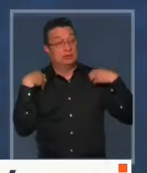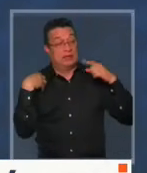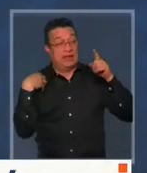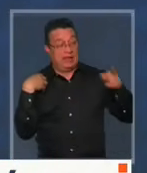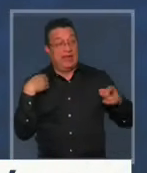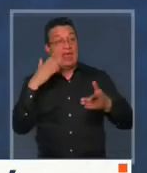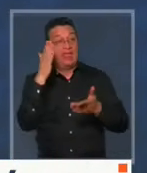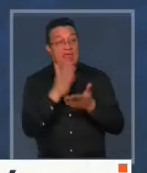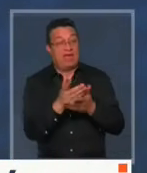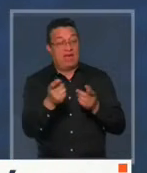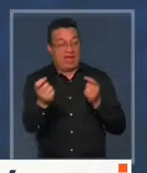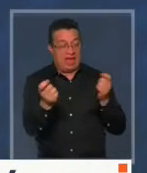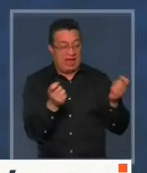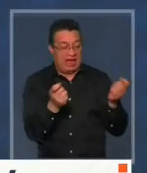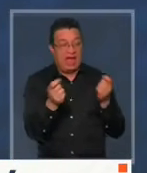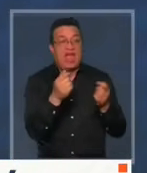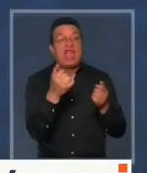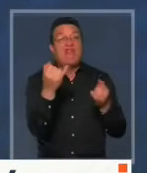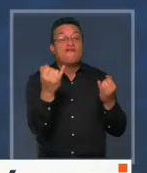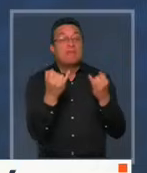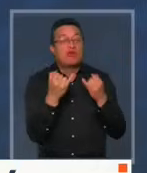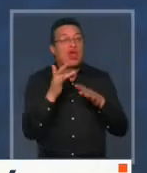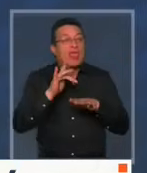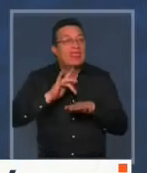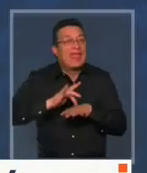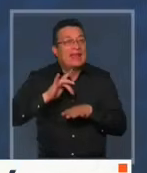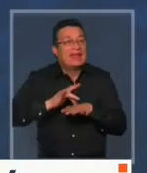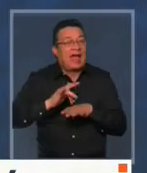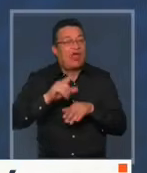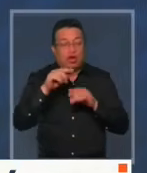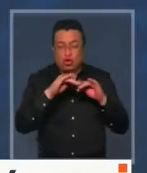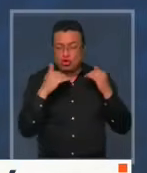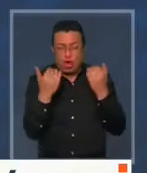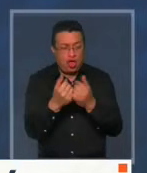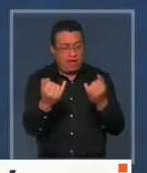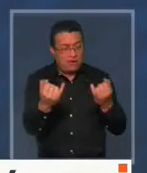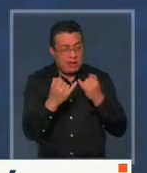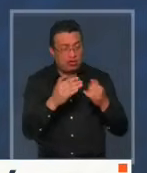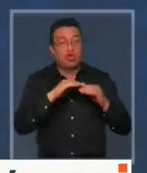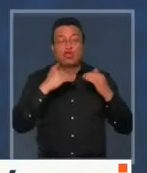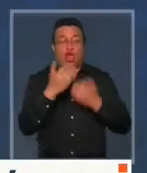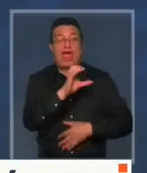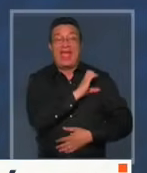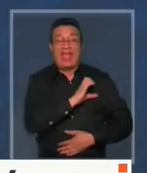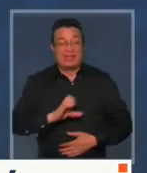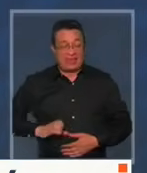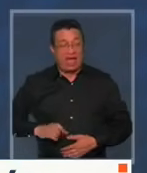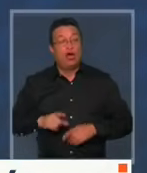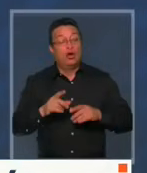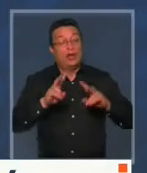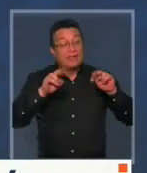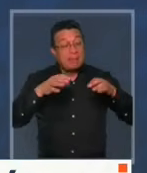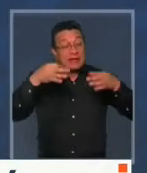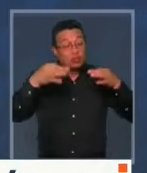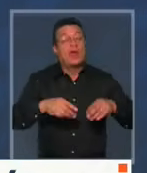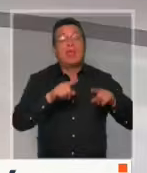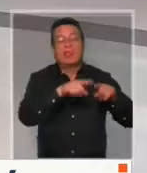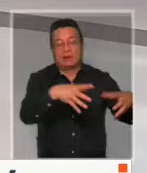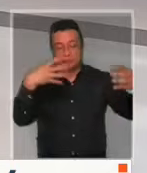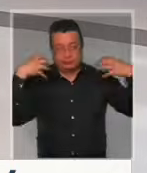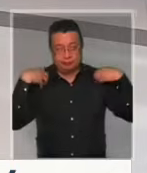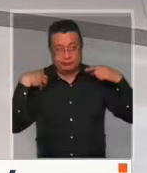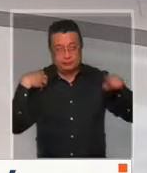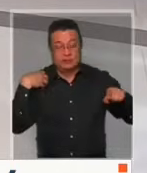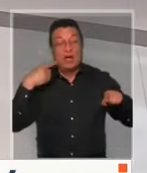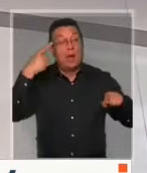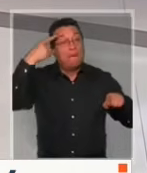manejar información sensible y tener acceso a toda la información que está disponible en el Estado que pueda servir para la tarea de la seguridad. Pero debe hacerlo de